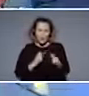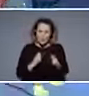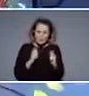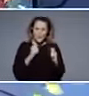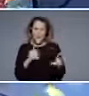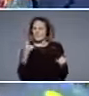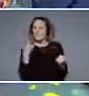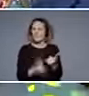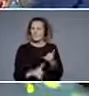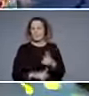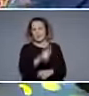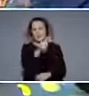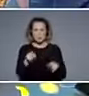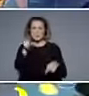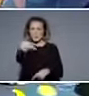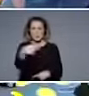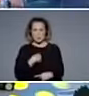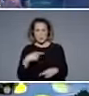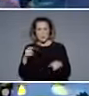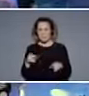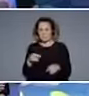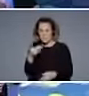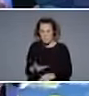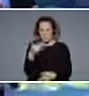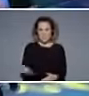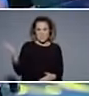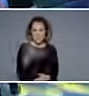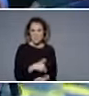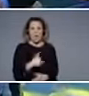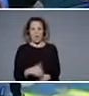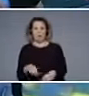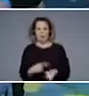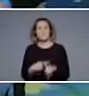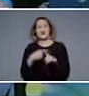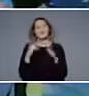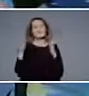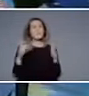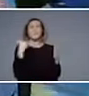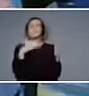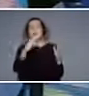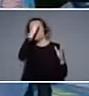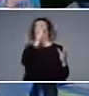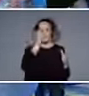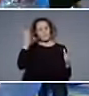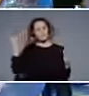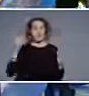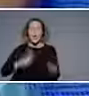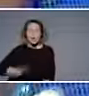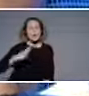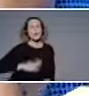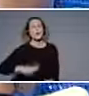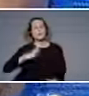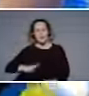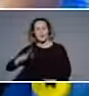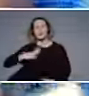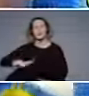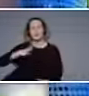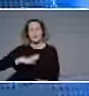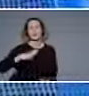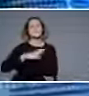le importamos tú ni yo, y el tiempo malo se olvidó. Por